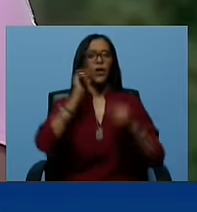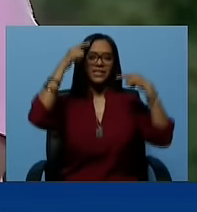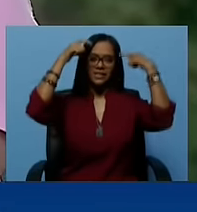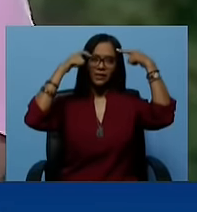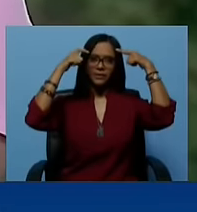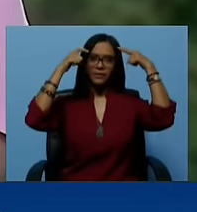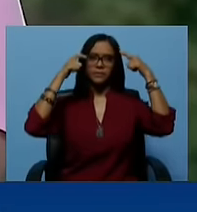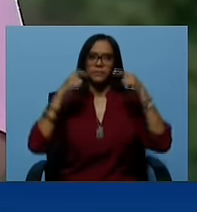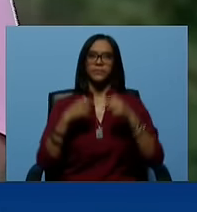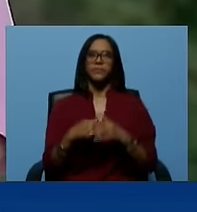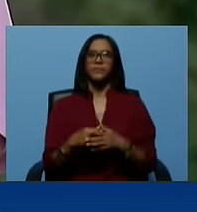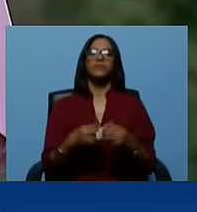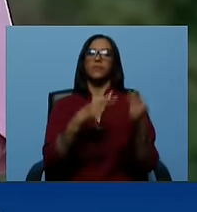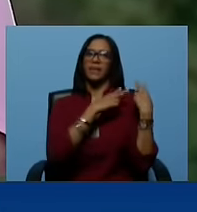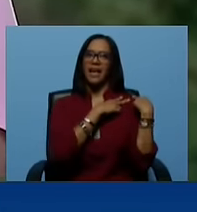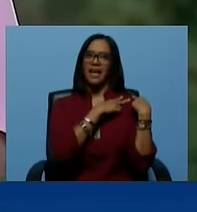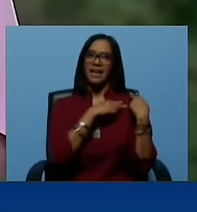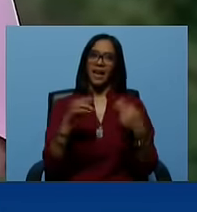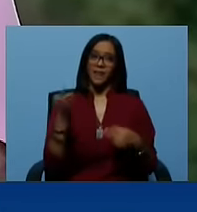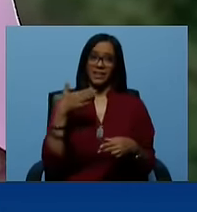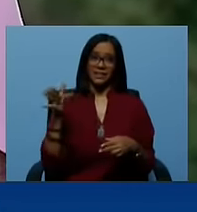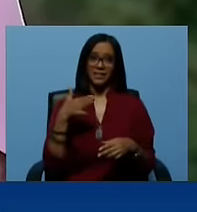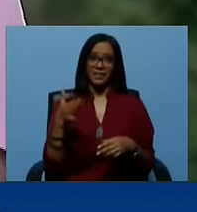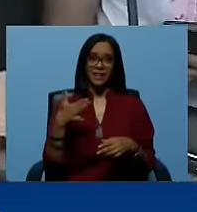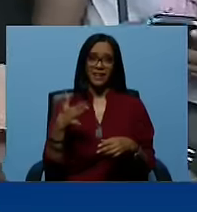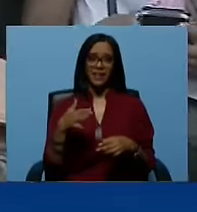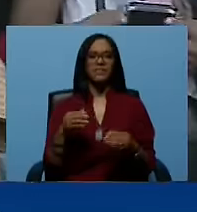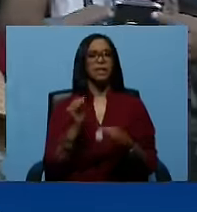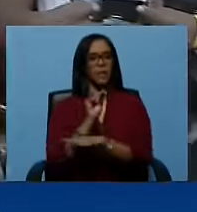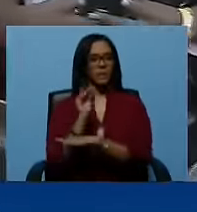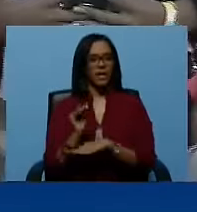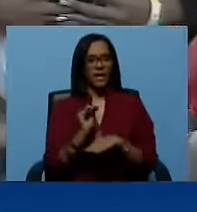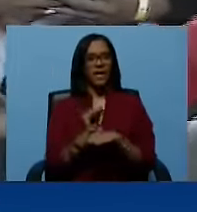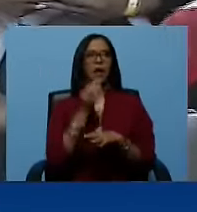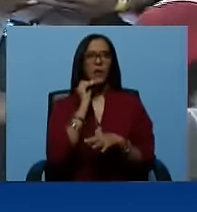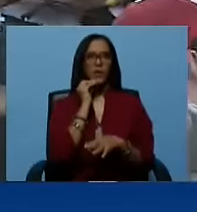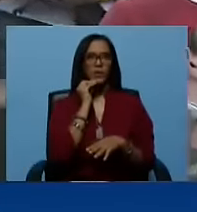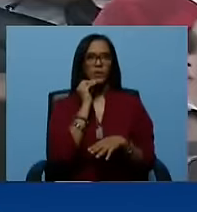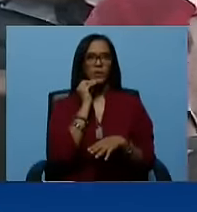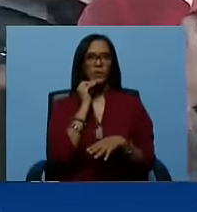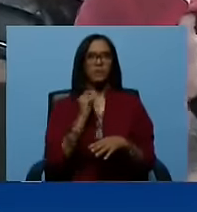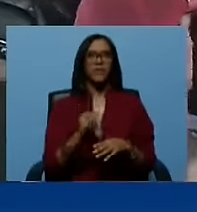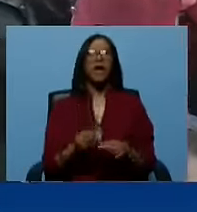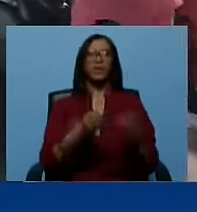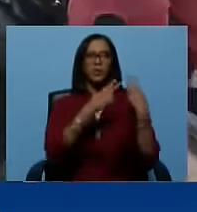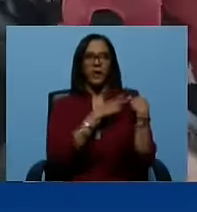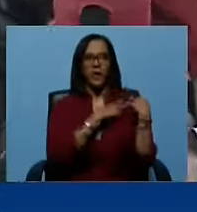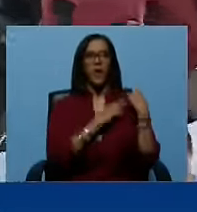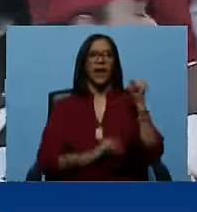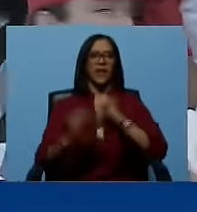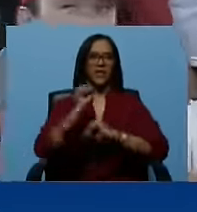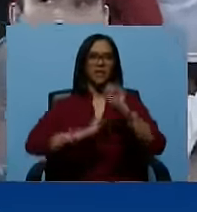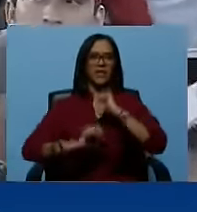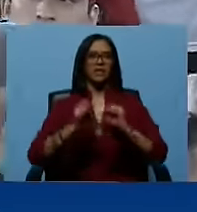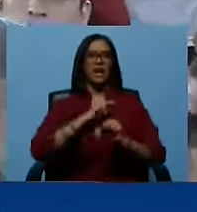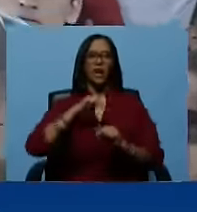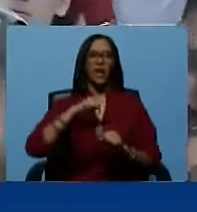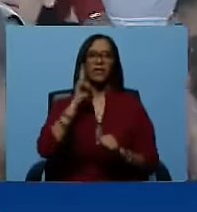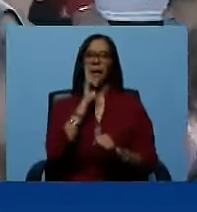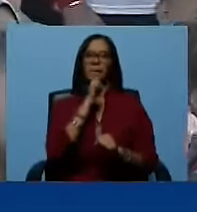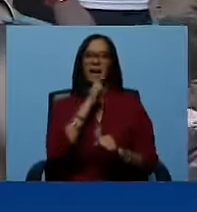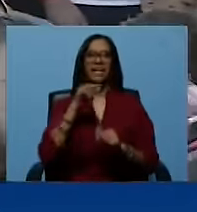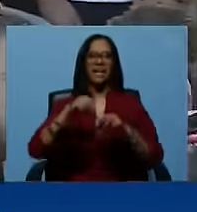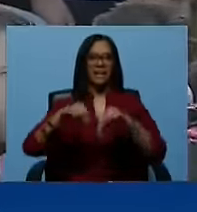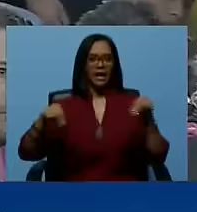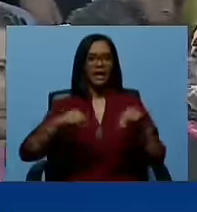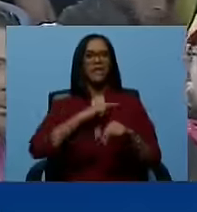chavista. Asumimos las banderas que reivindican y protegen a la juventud. Asumimos la defensa de nuestra madre tierra,